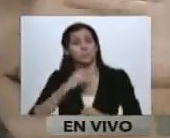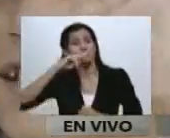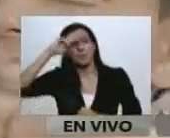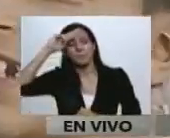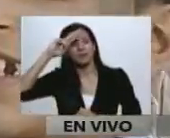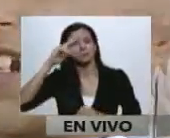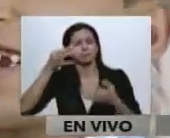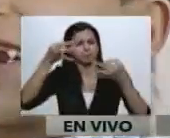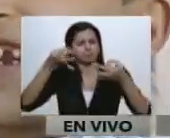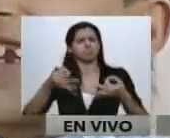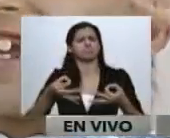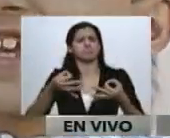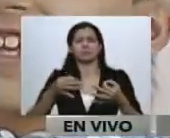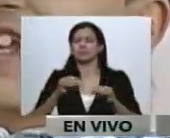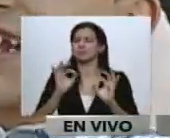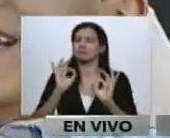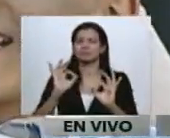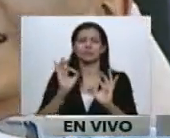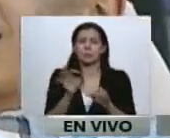dignidad intacta.